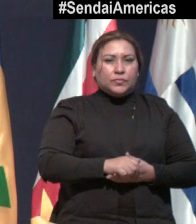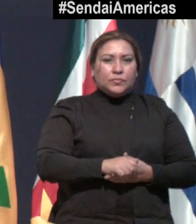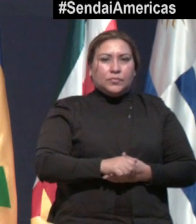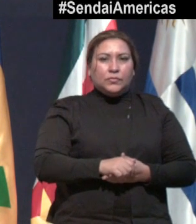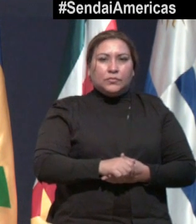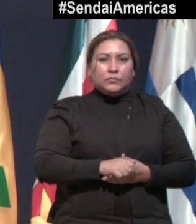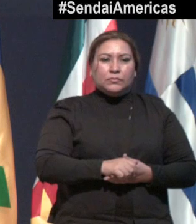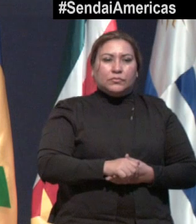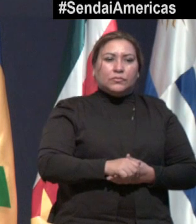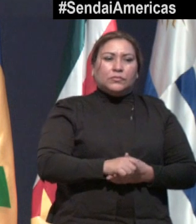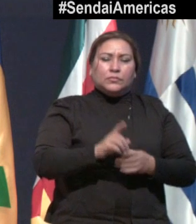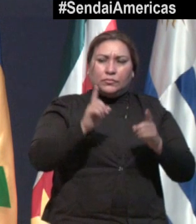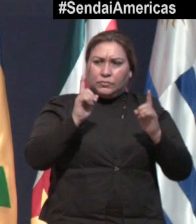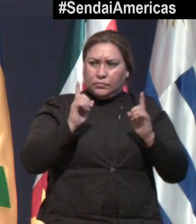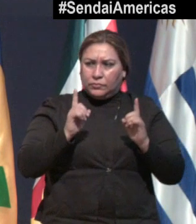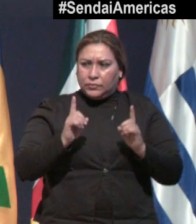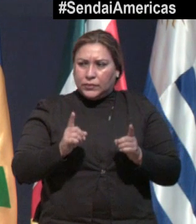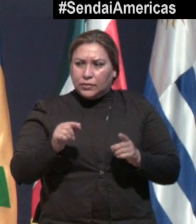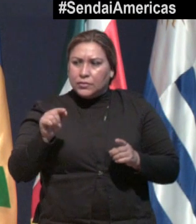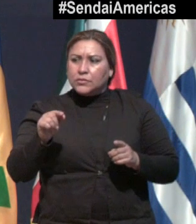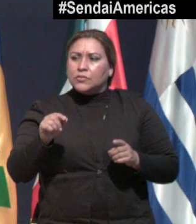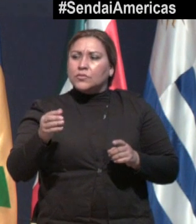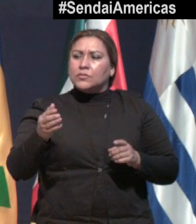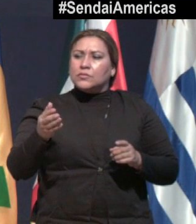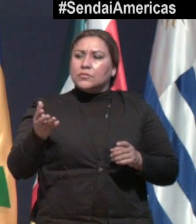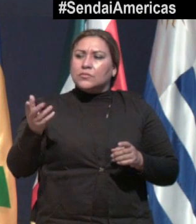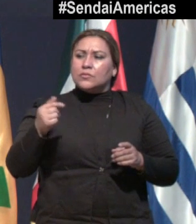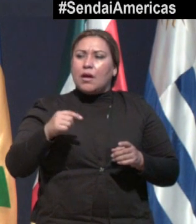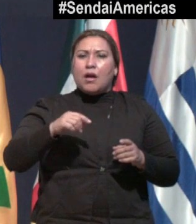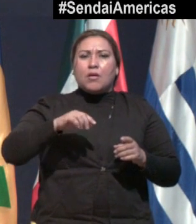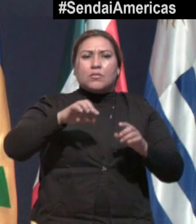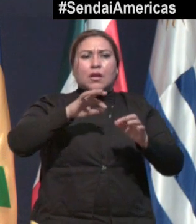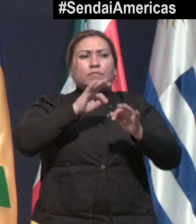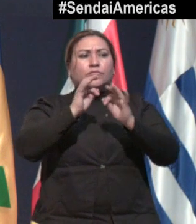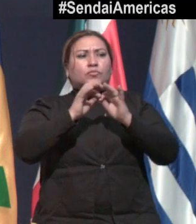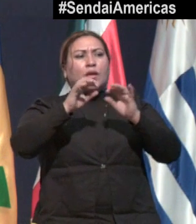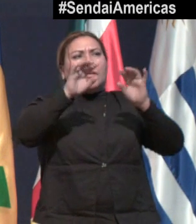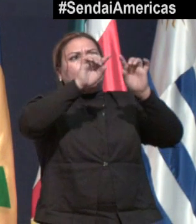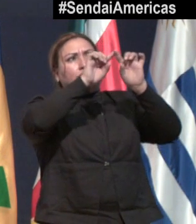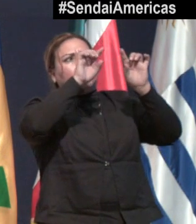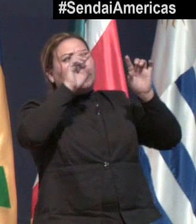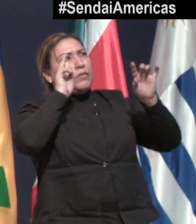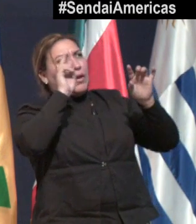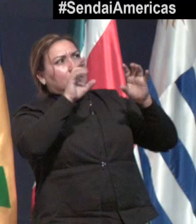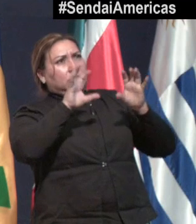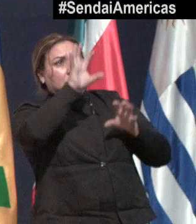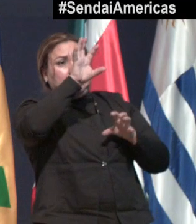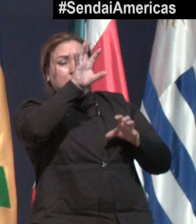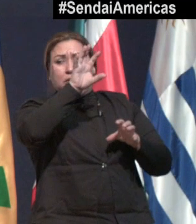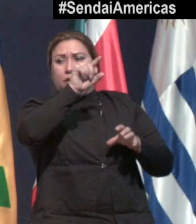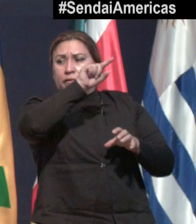Y eso nos permite tener unos metrics aquí, tanto en la región como en el